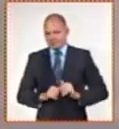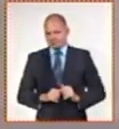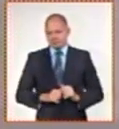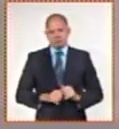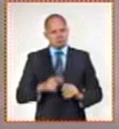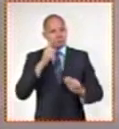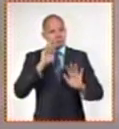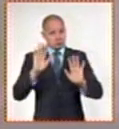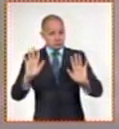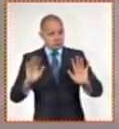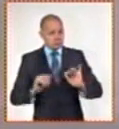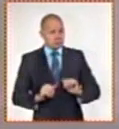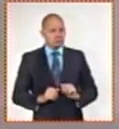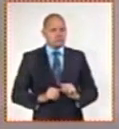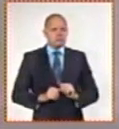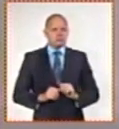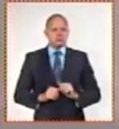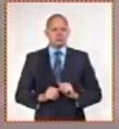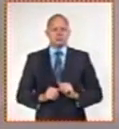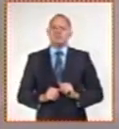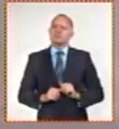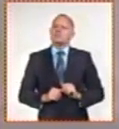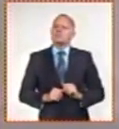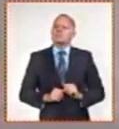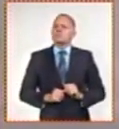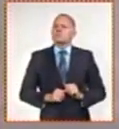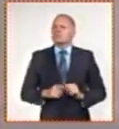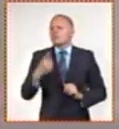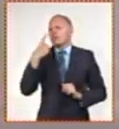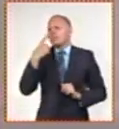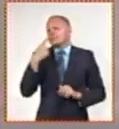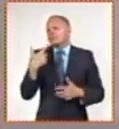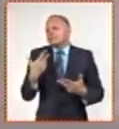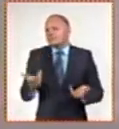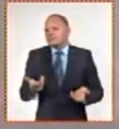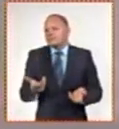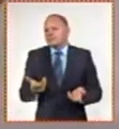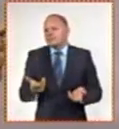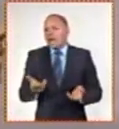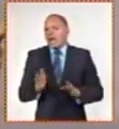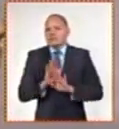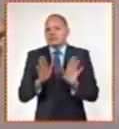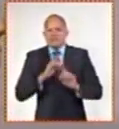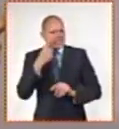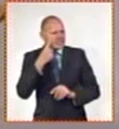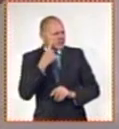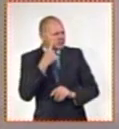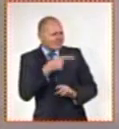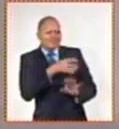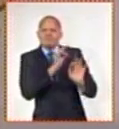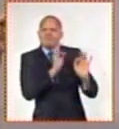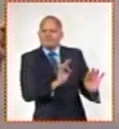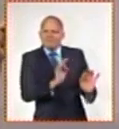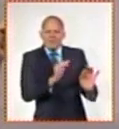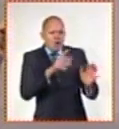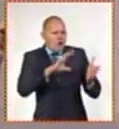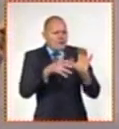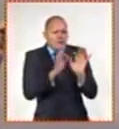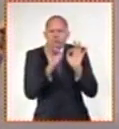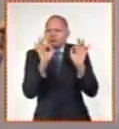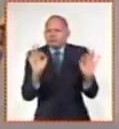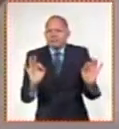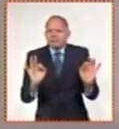muy llamativo el hecho de lo que ha ocurrido, similar a lo ocurrido con